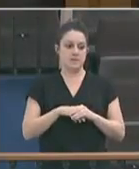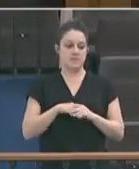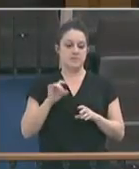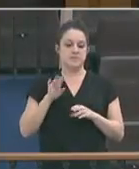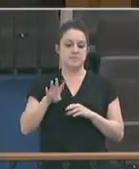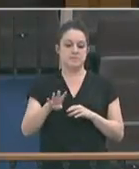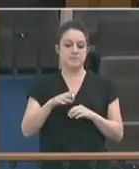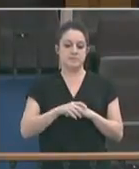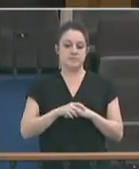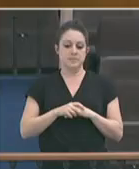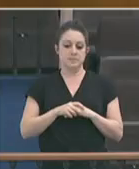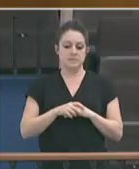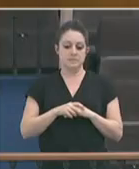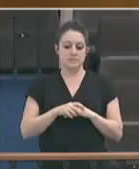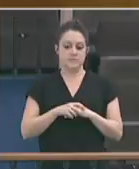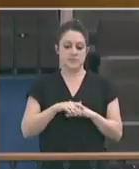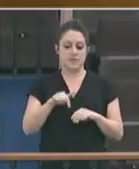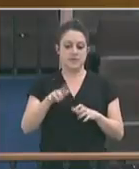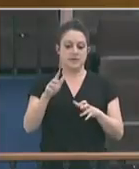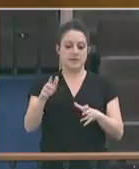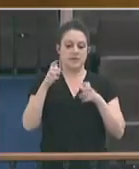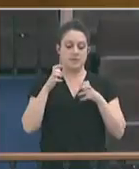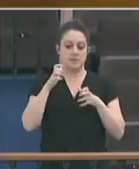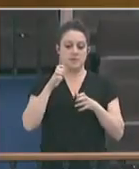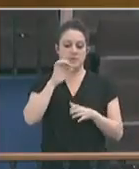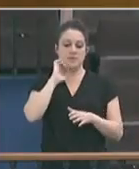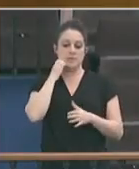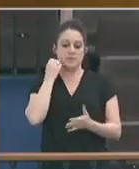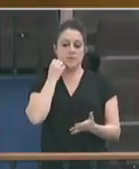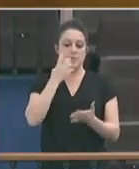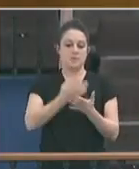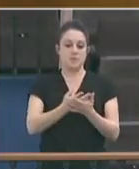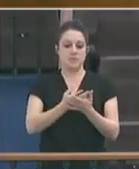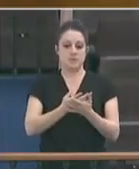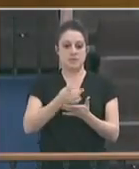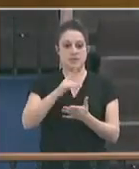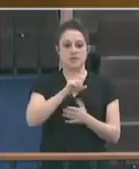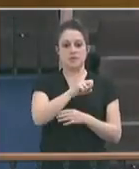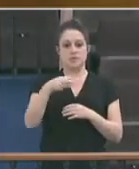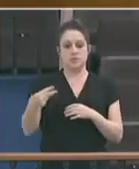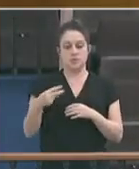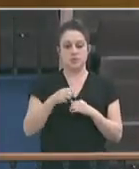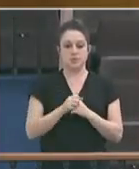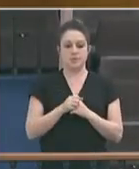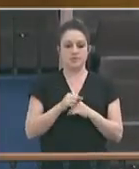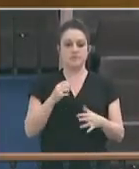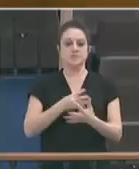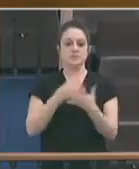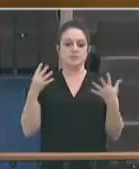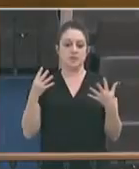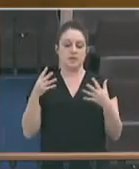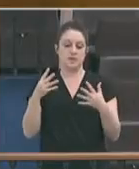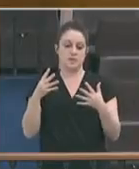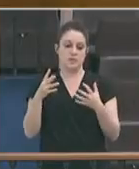14. Por consiguiente, queda aprobada la propuesta de resolución presentada por el Grupo Parlamentario Socialista con 19 votos a favor y 14